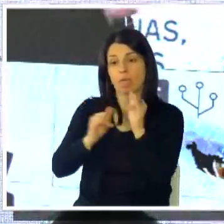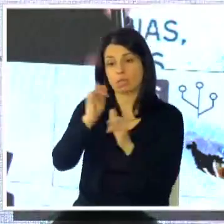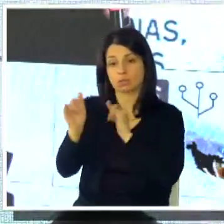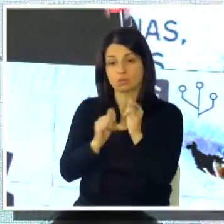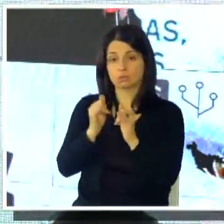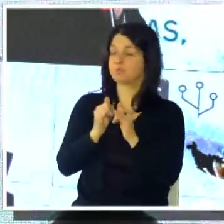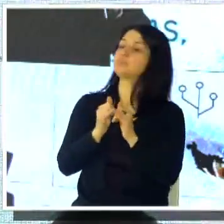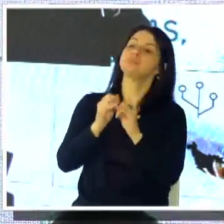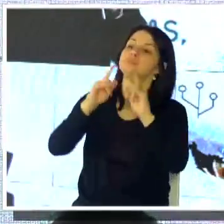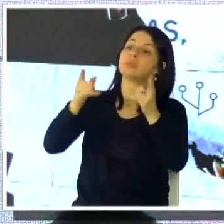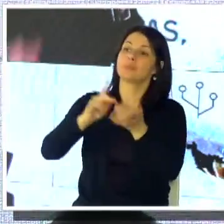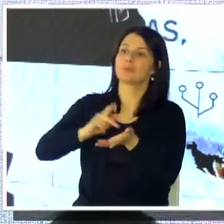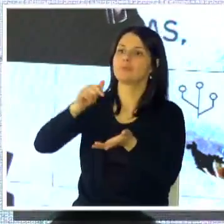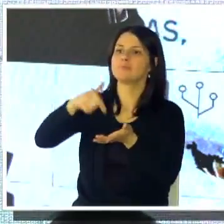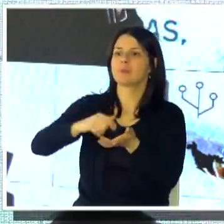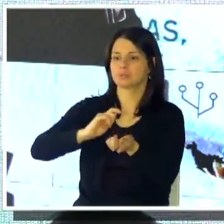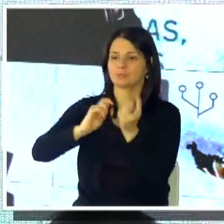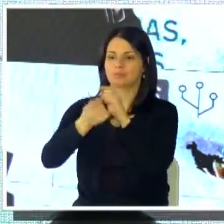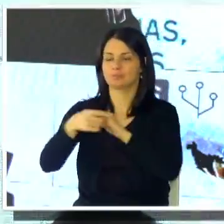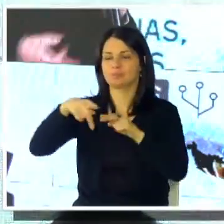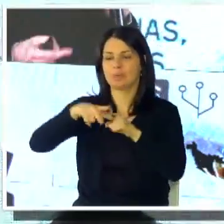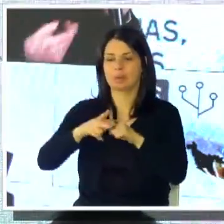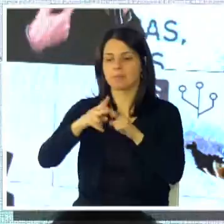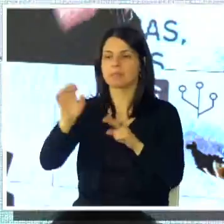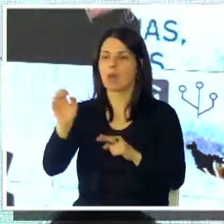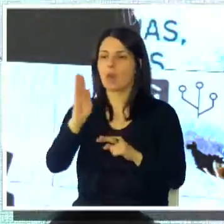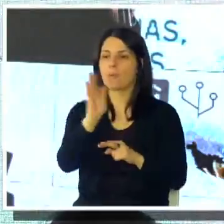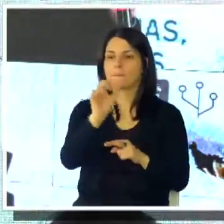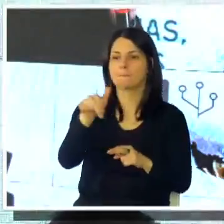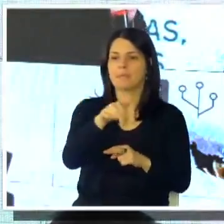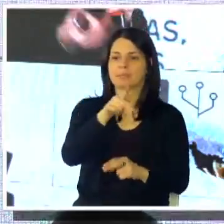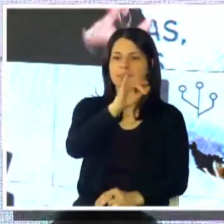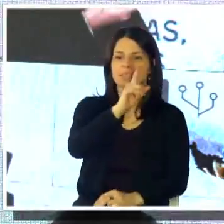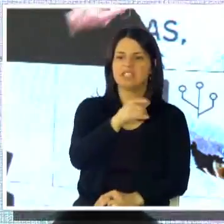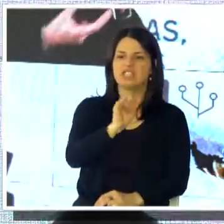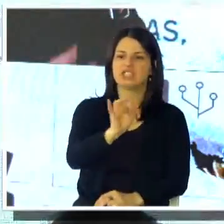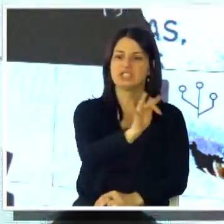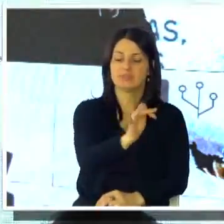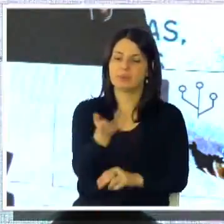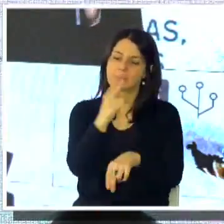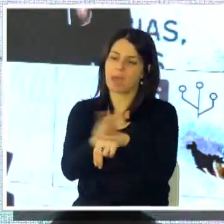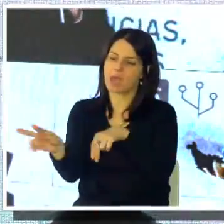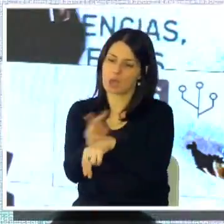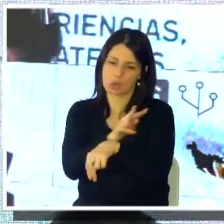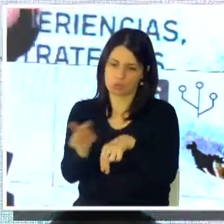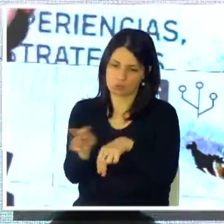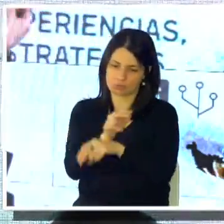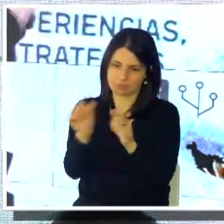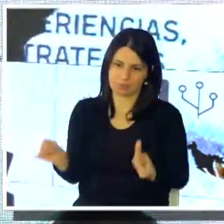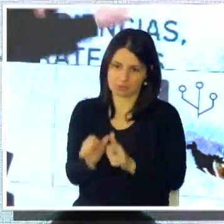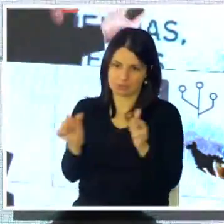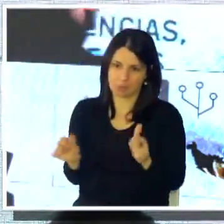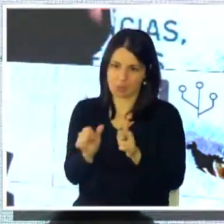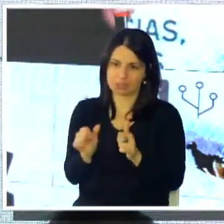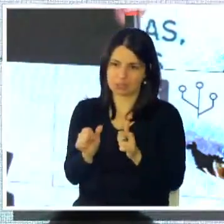estamos dando el paso con la herramienta OpenShift a ponerle más control a todo eso,